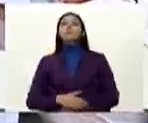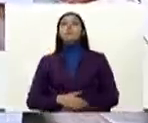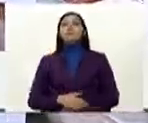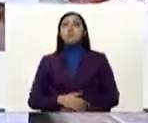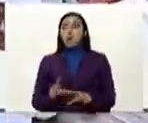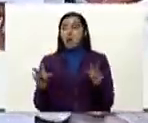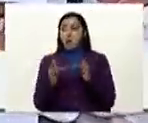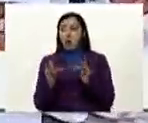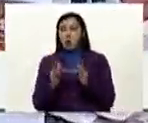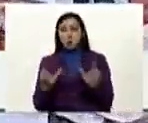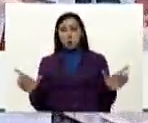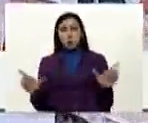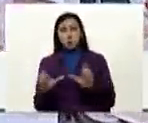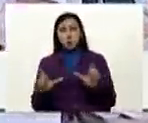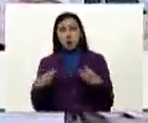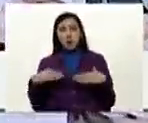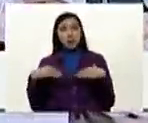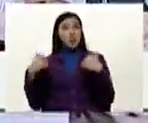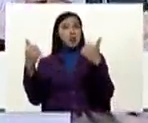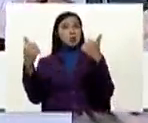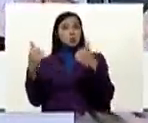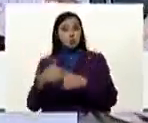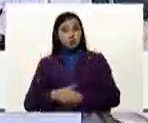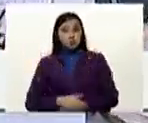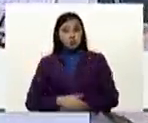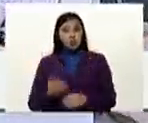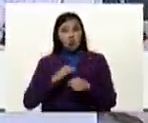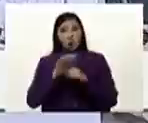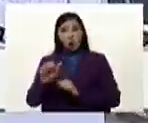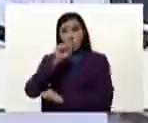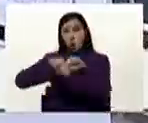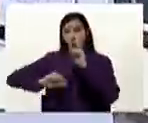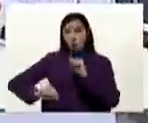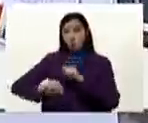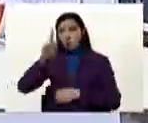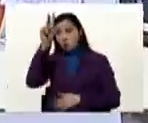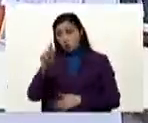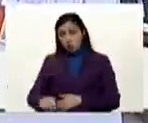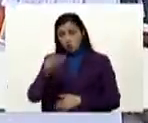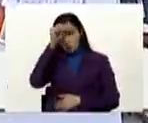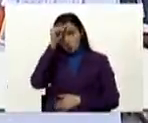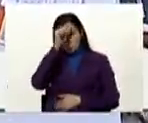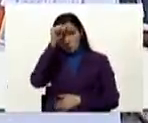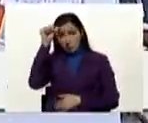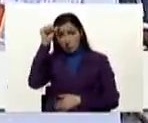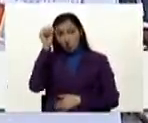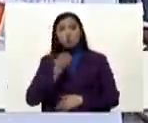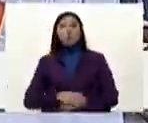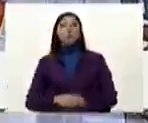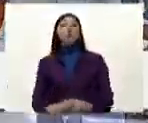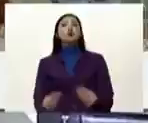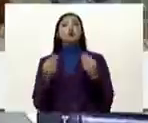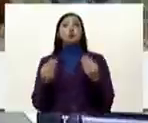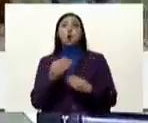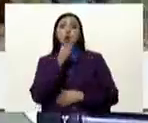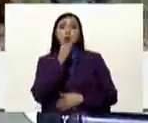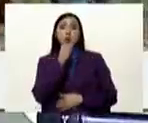en el programa de salud anticovid de cada domingo. Tenemos mucha